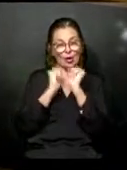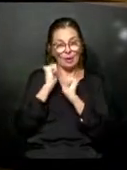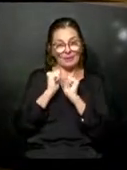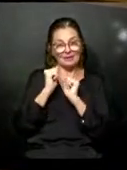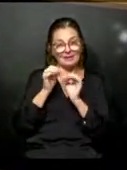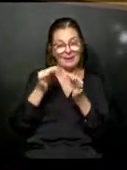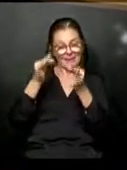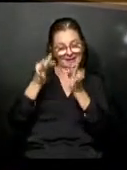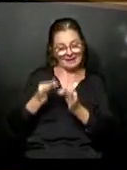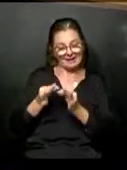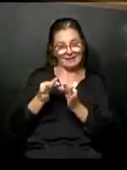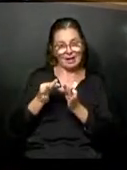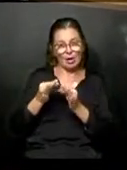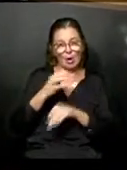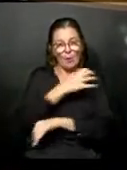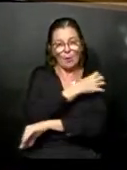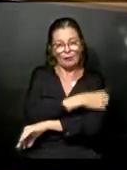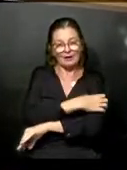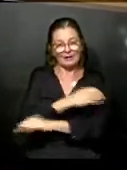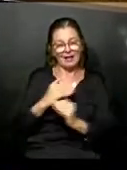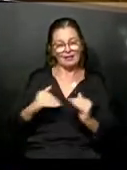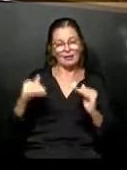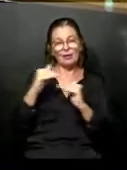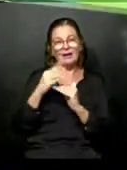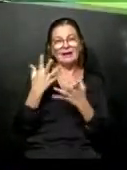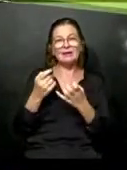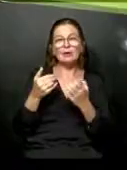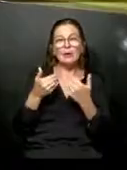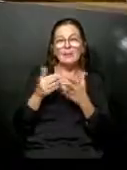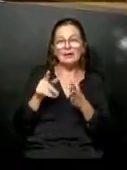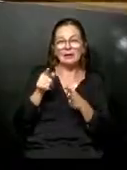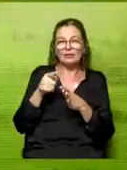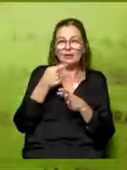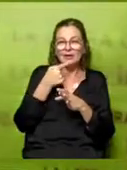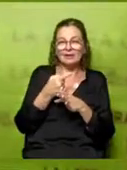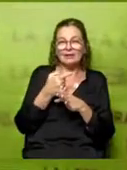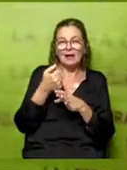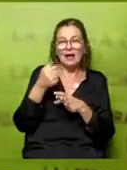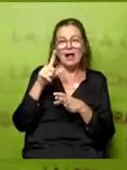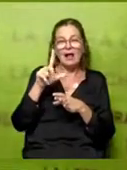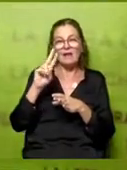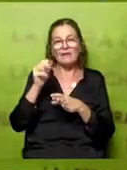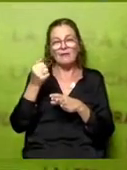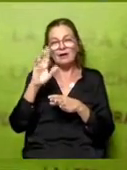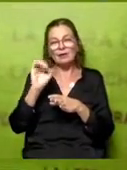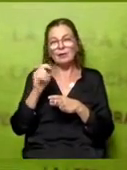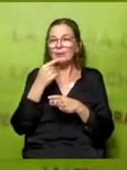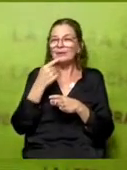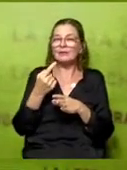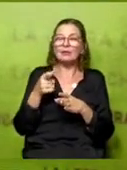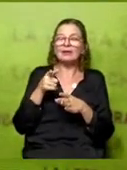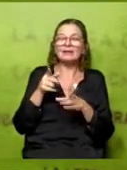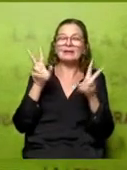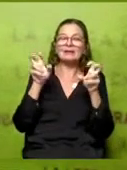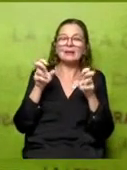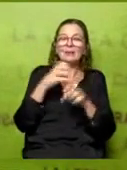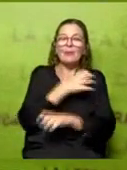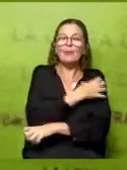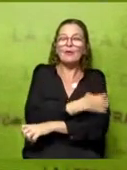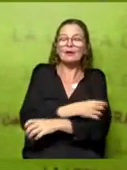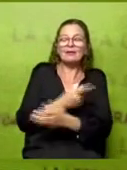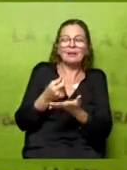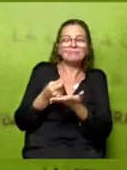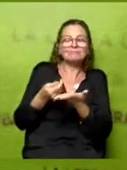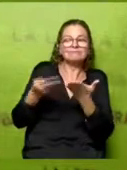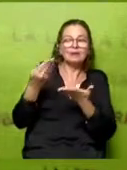gracias. Buenas noches. Mauricio, quiero empezar contigo y un poco con lo que decía Álvaro, ¿no? Que estaba como mencionando esta cuestión entre pobreza y riqueza, ese